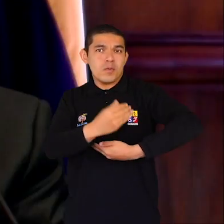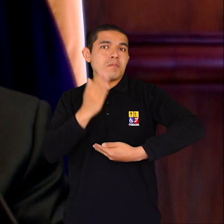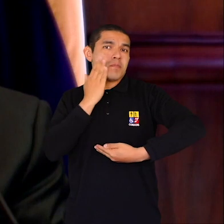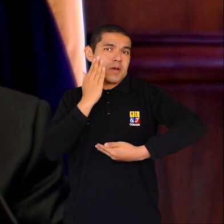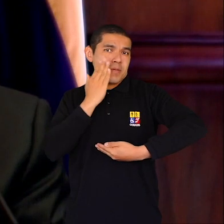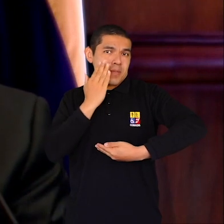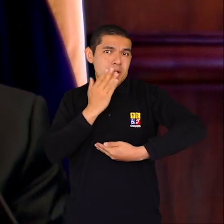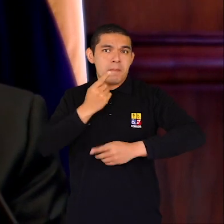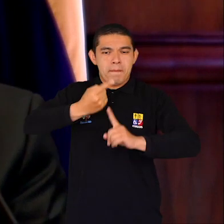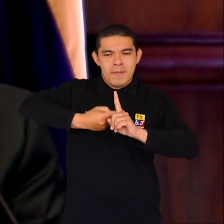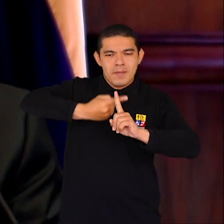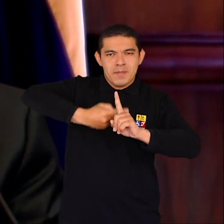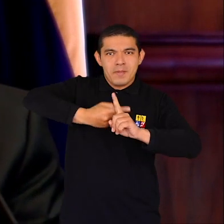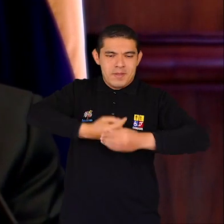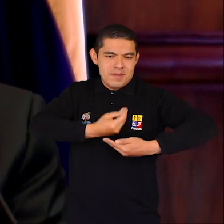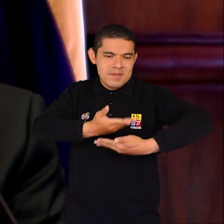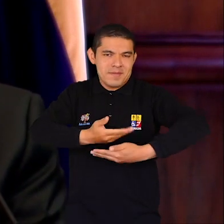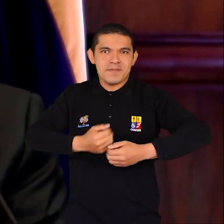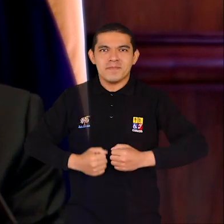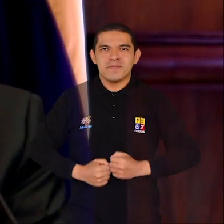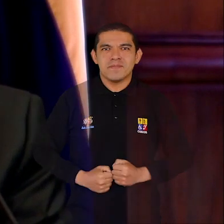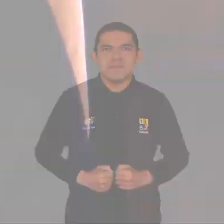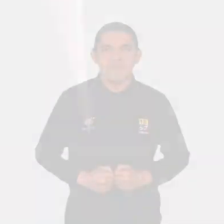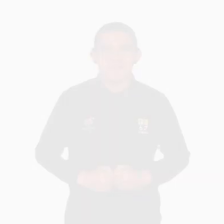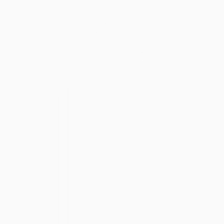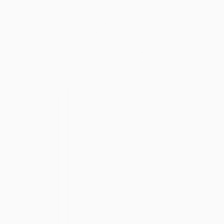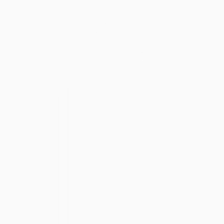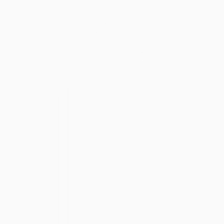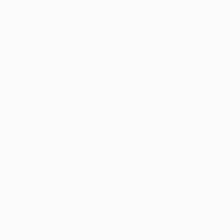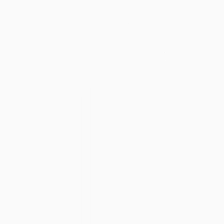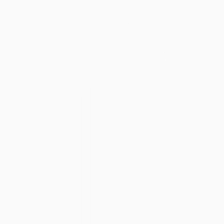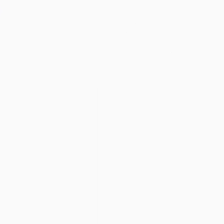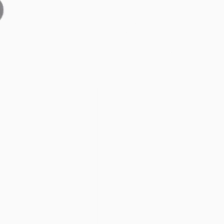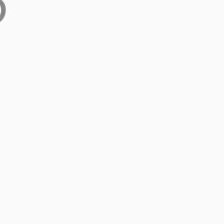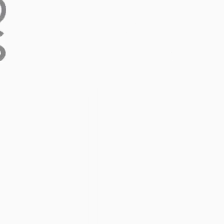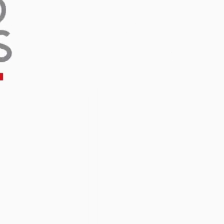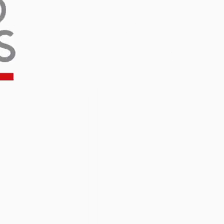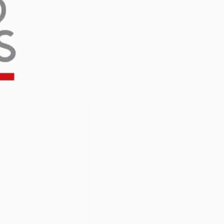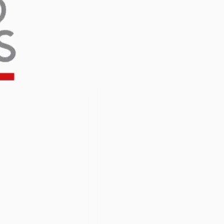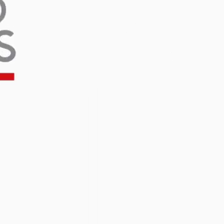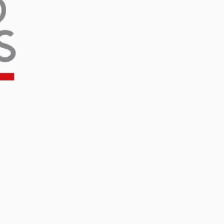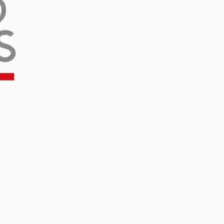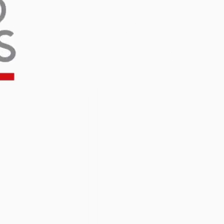lactancia materna en los primeros meses de vida. El gobierno de todos.